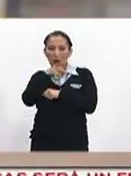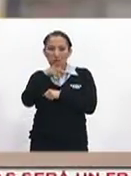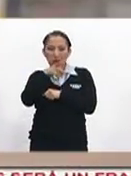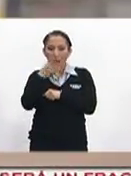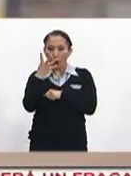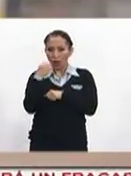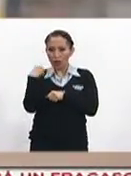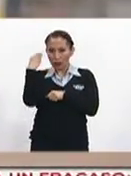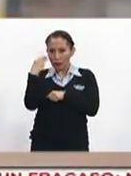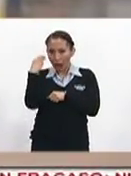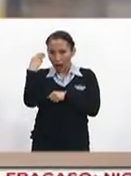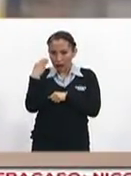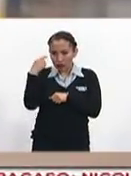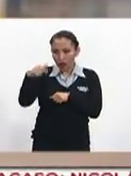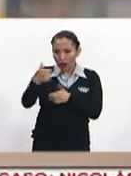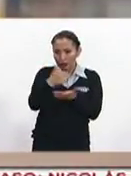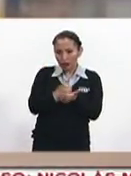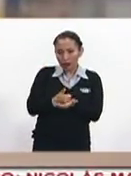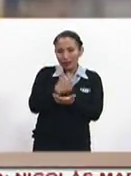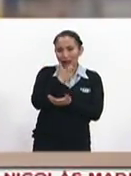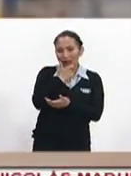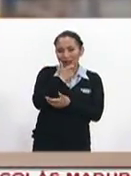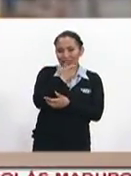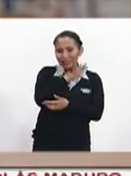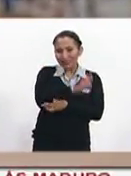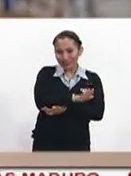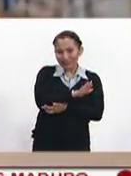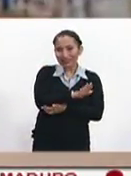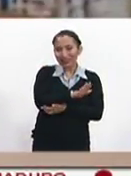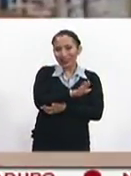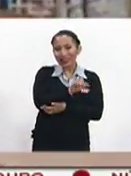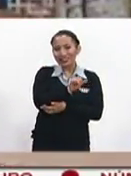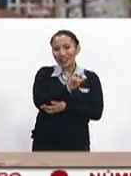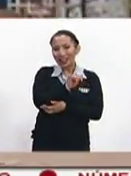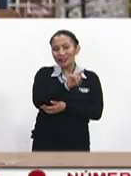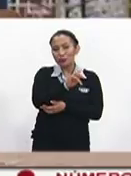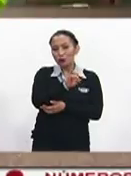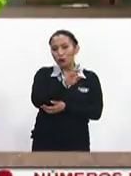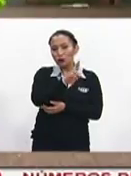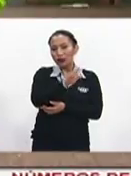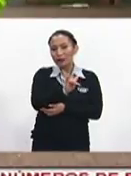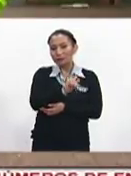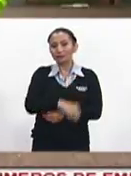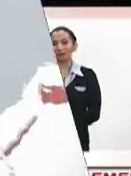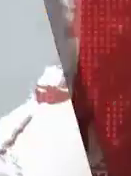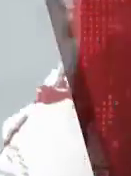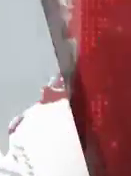el 4 de marzo en la ciudad británica de Salisbury.